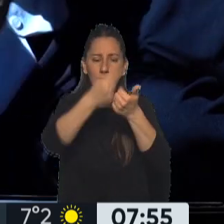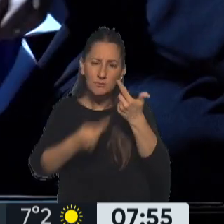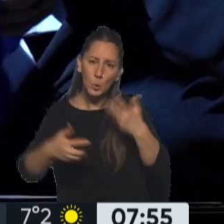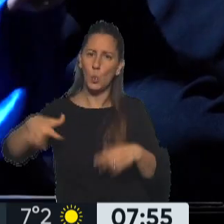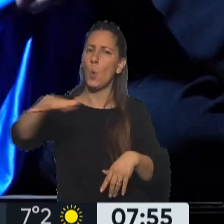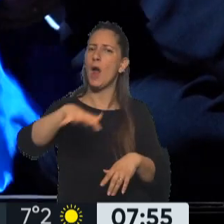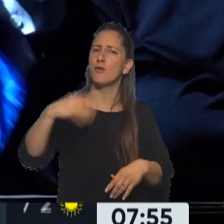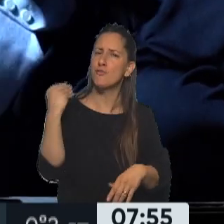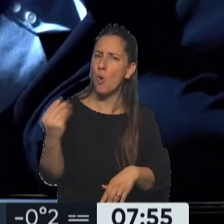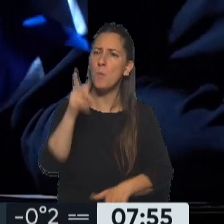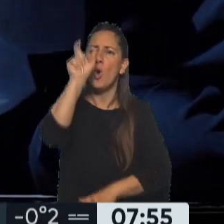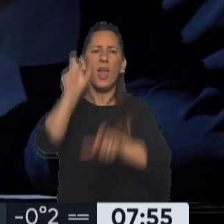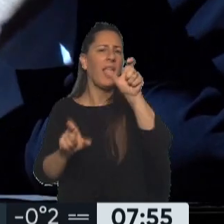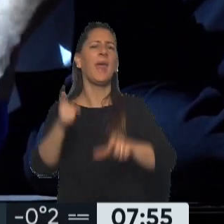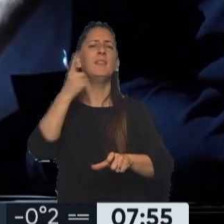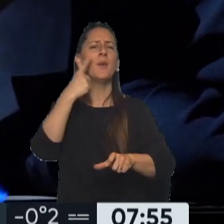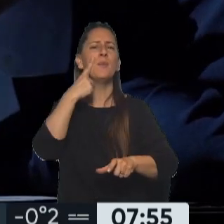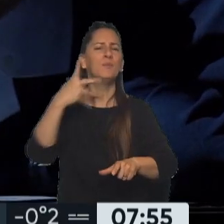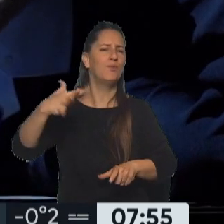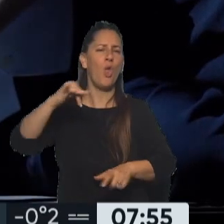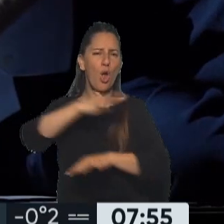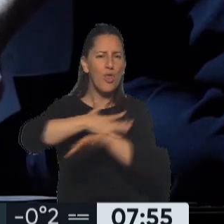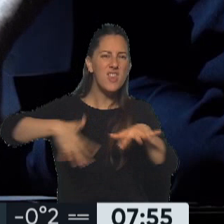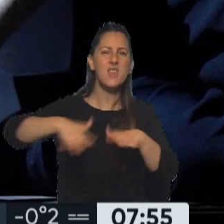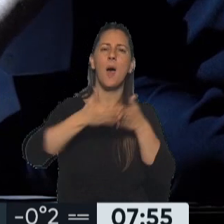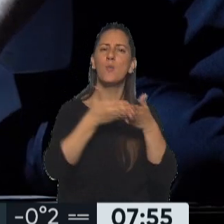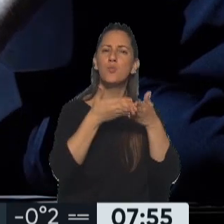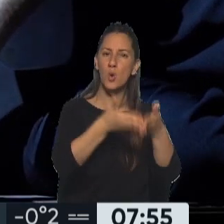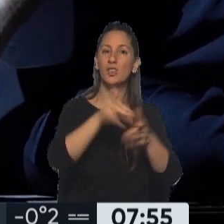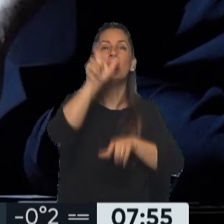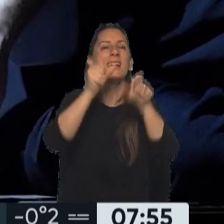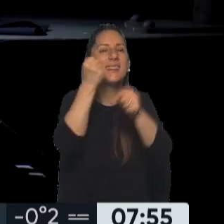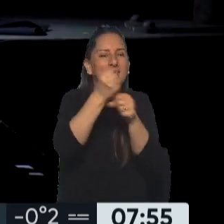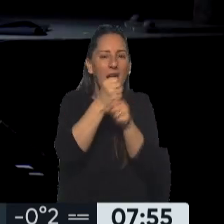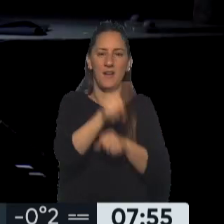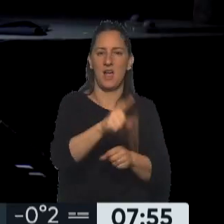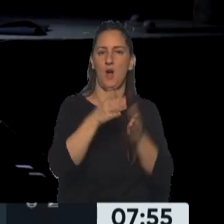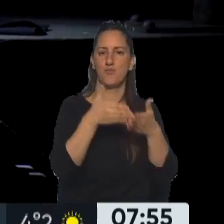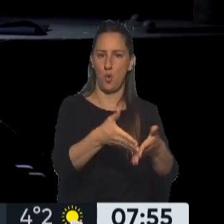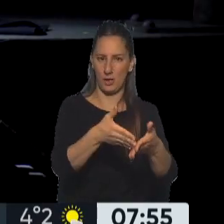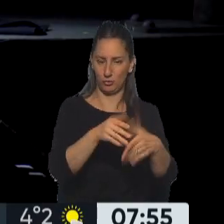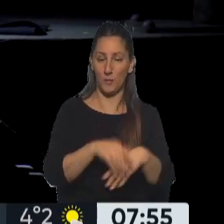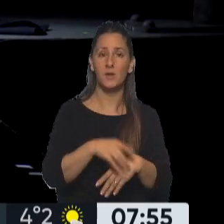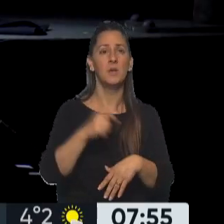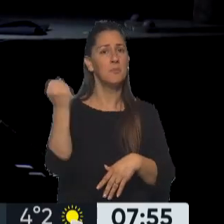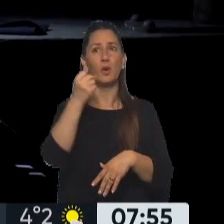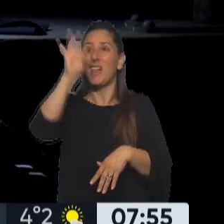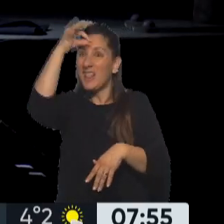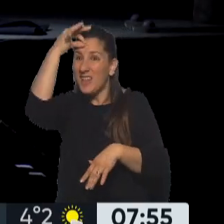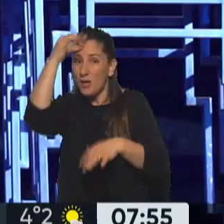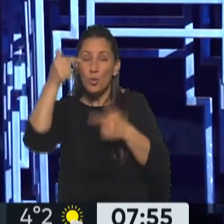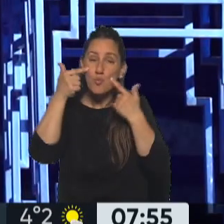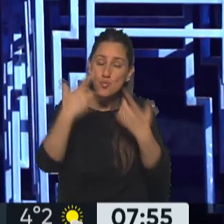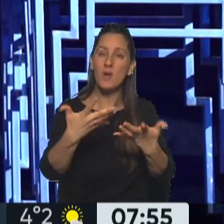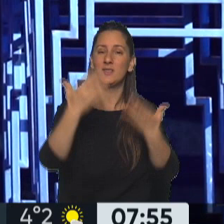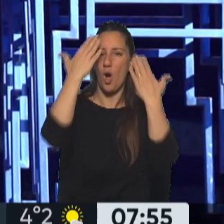barrio, su gente en su vida cotidiana y sobre todo el puerto y los trabajadores portuarios. Y qué bueno que haya una obra teatral que le rinda homenaje a Quinquela